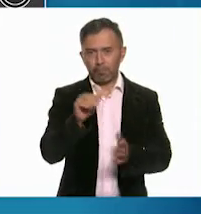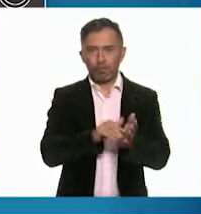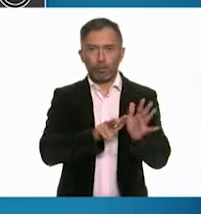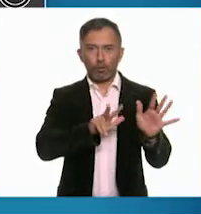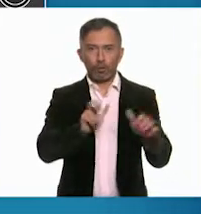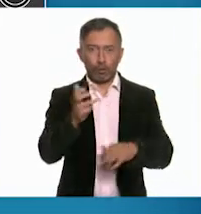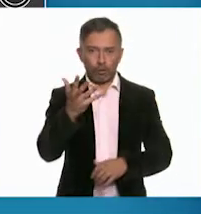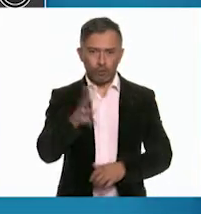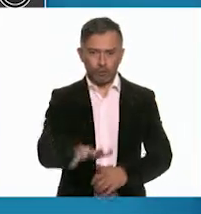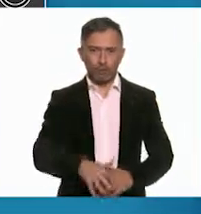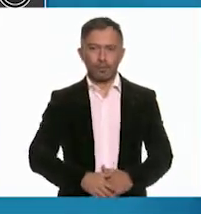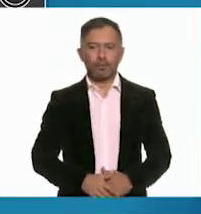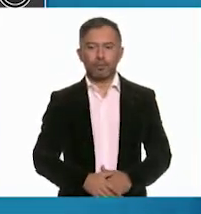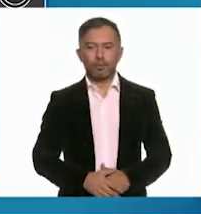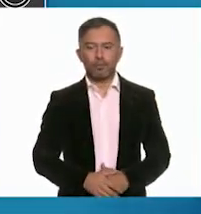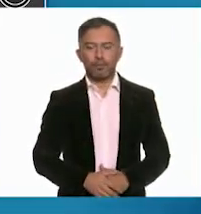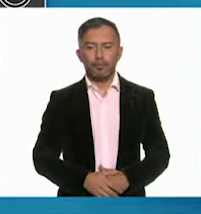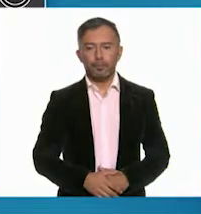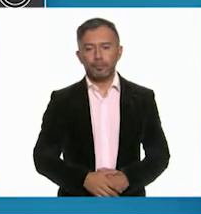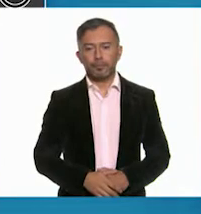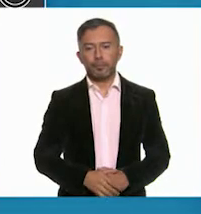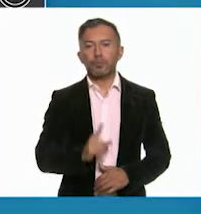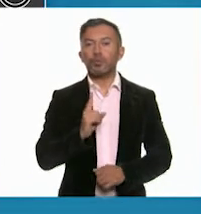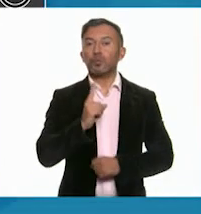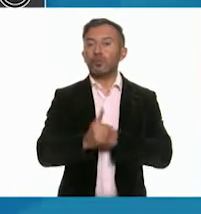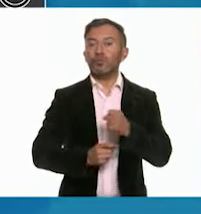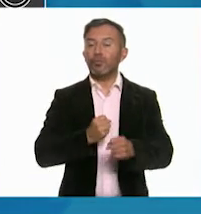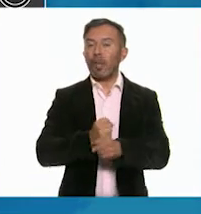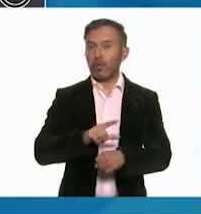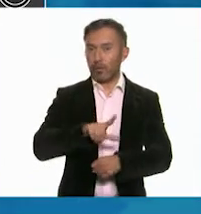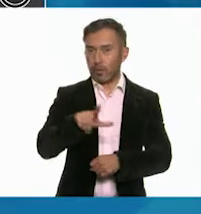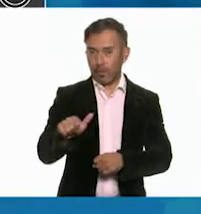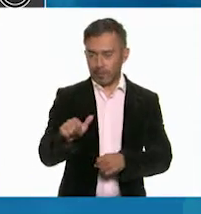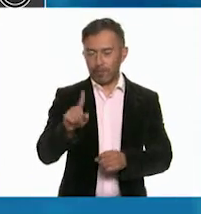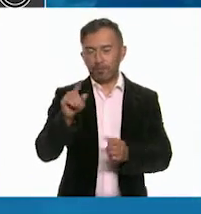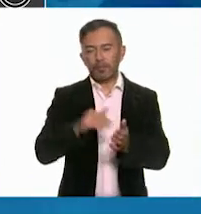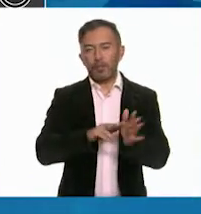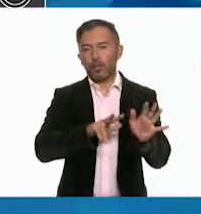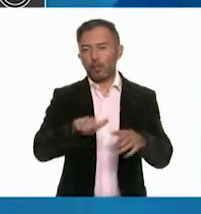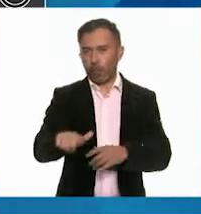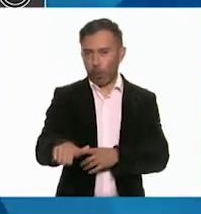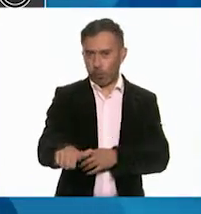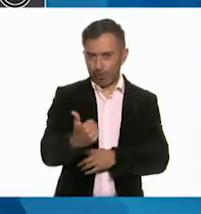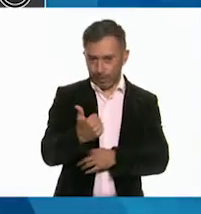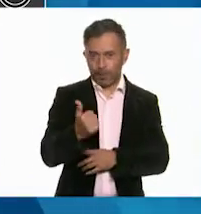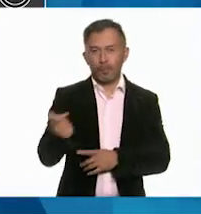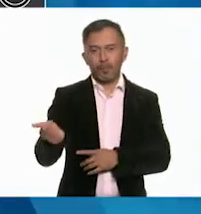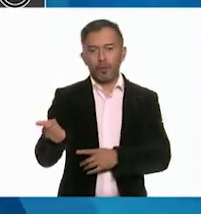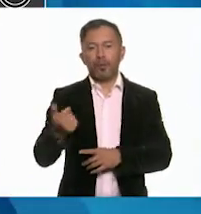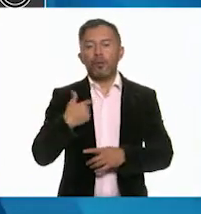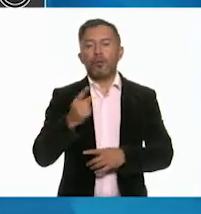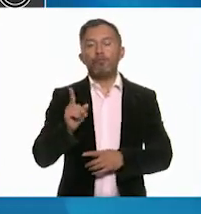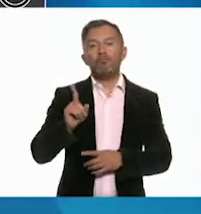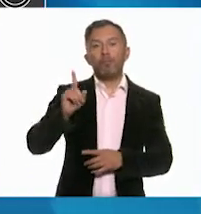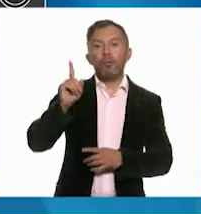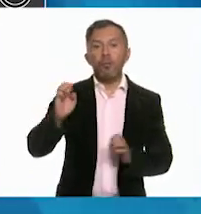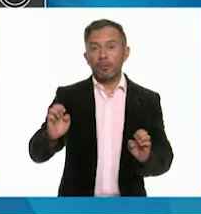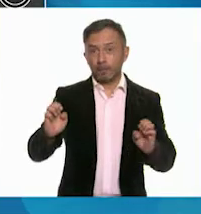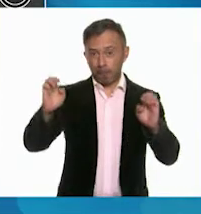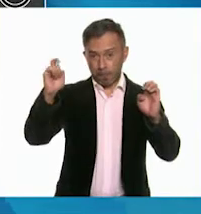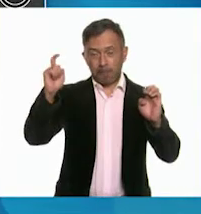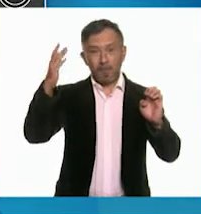1810. Al año siguiente, en 1811, fueron colocadas en los ángulos superiores del